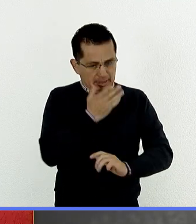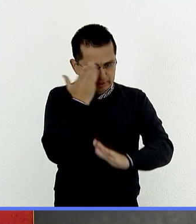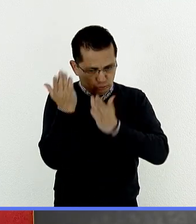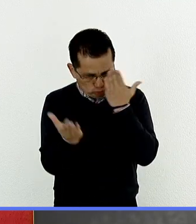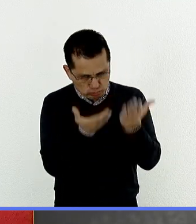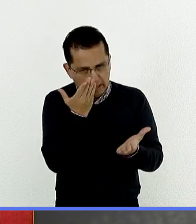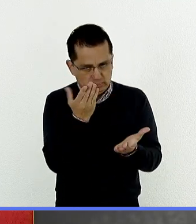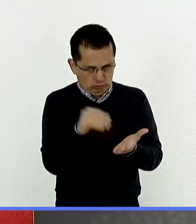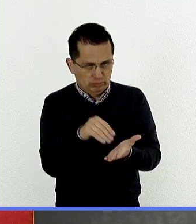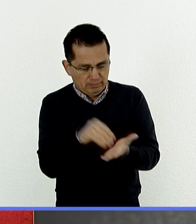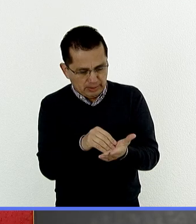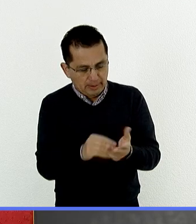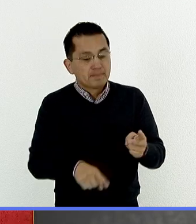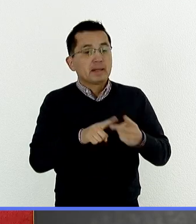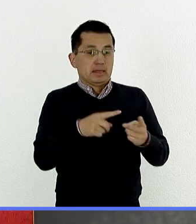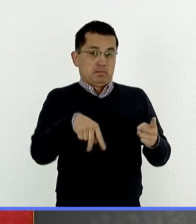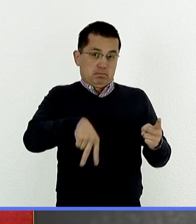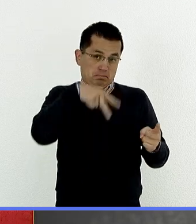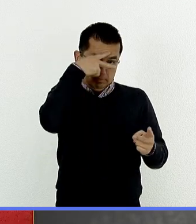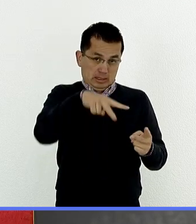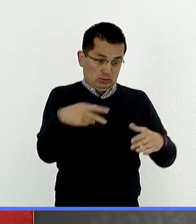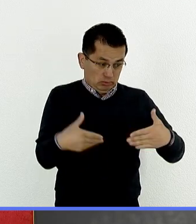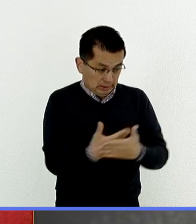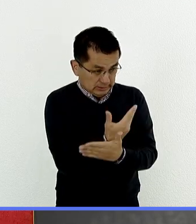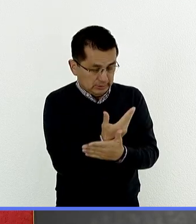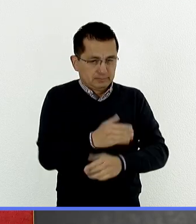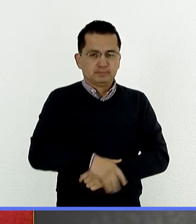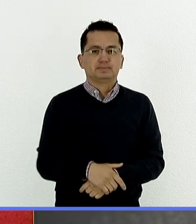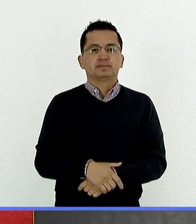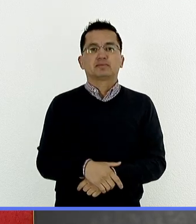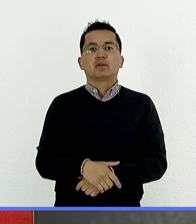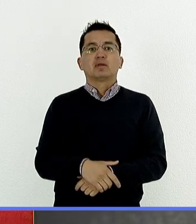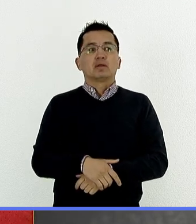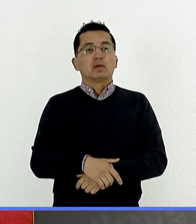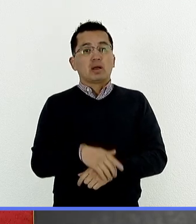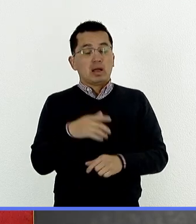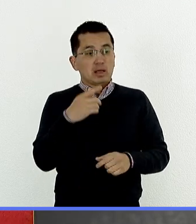este estamos aceptando los trabajos hasta el mes de abril